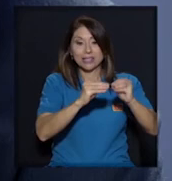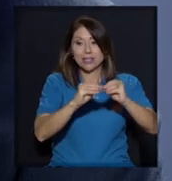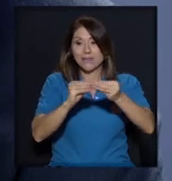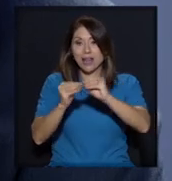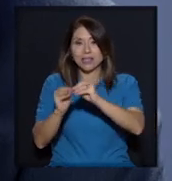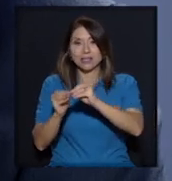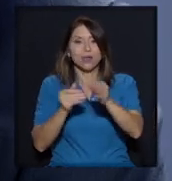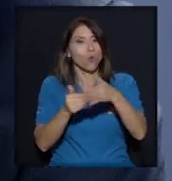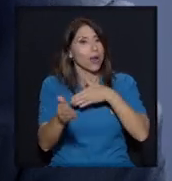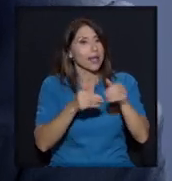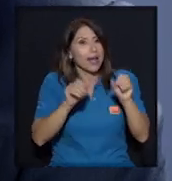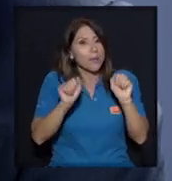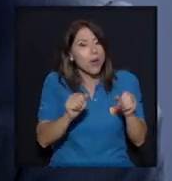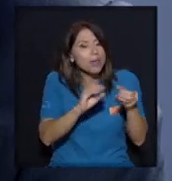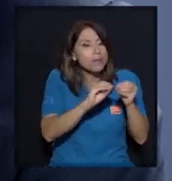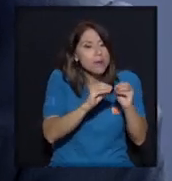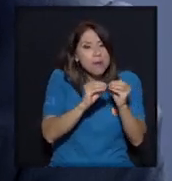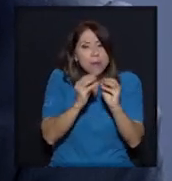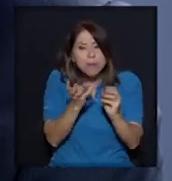números fácilmente,